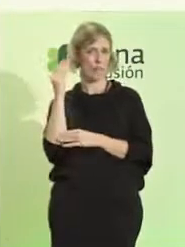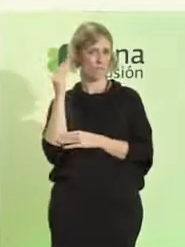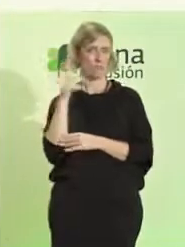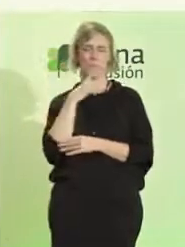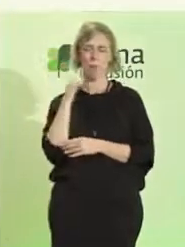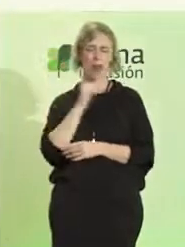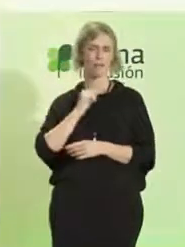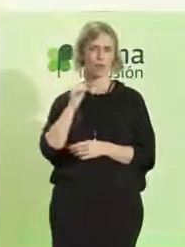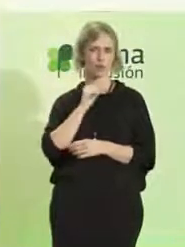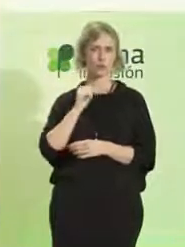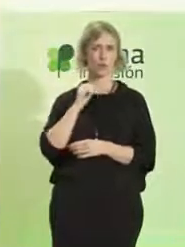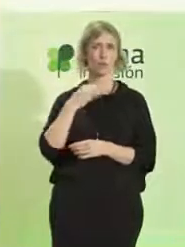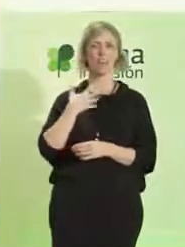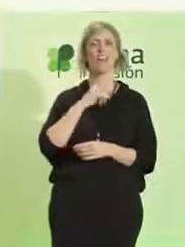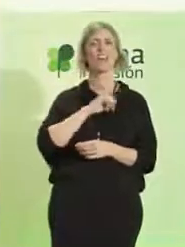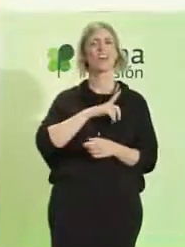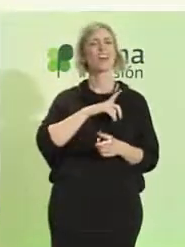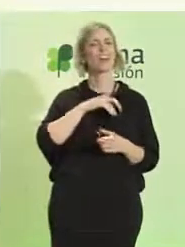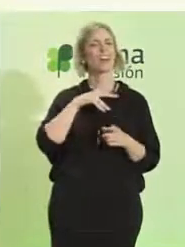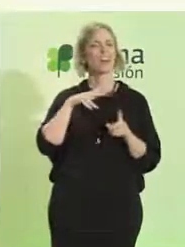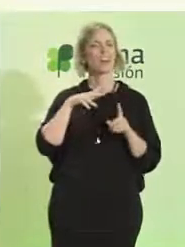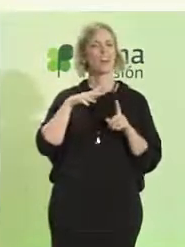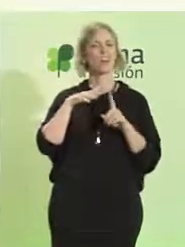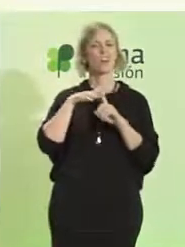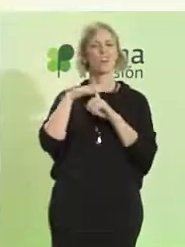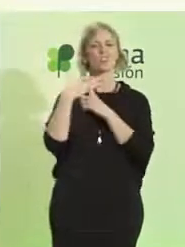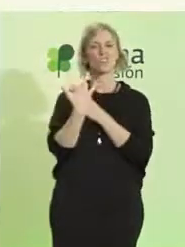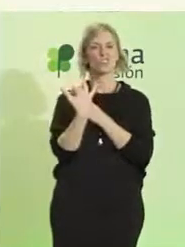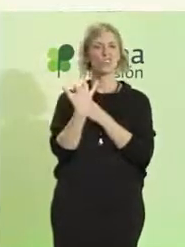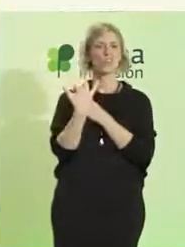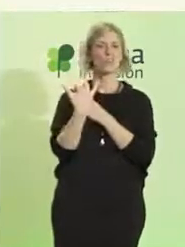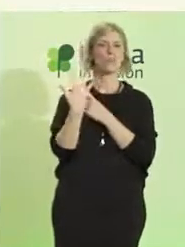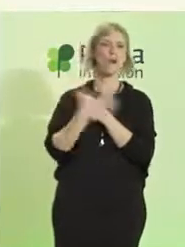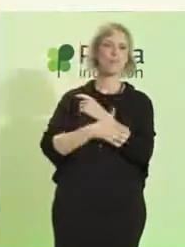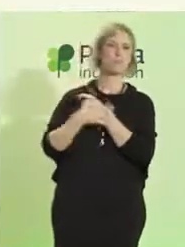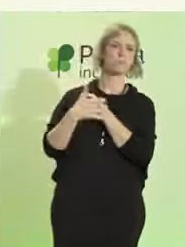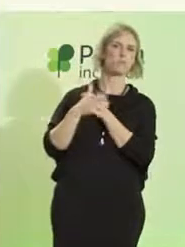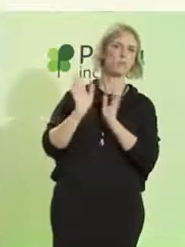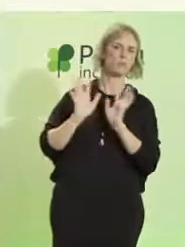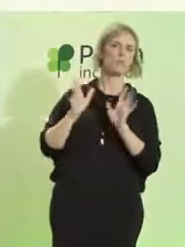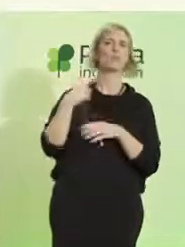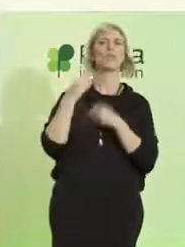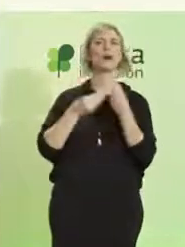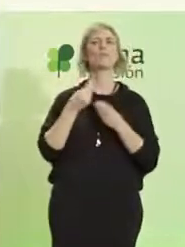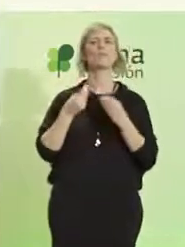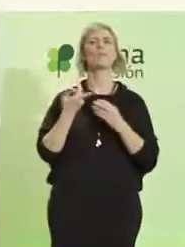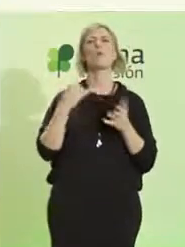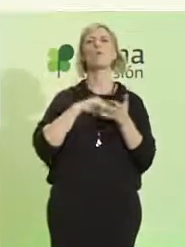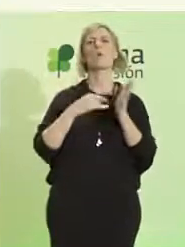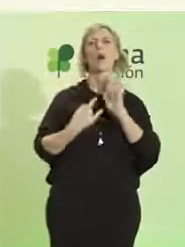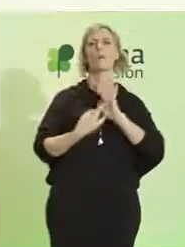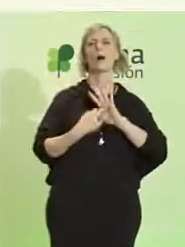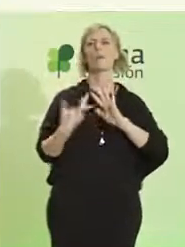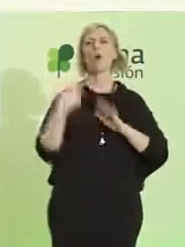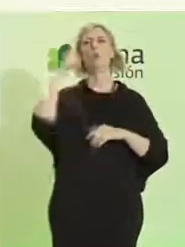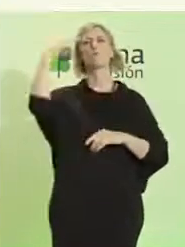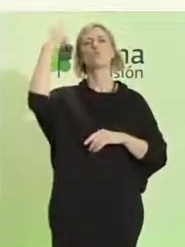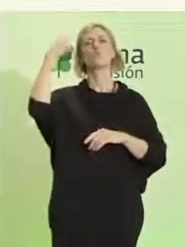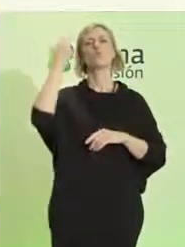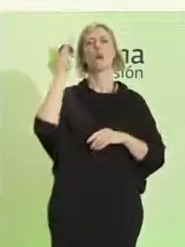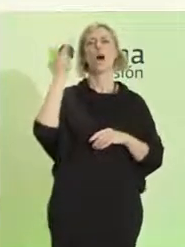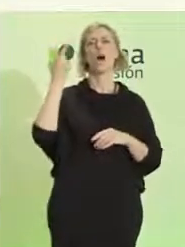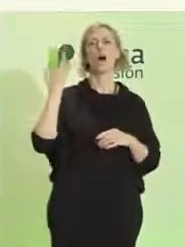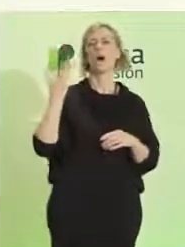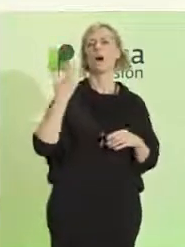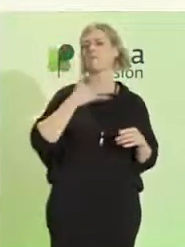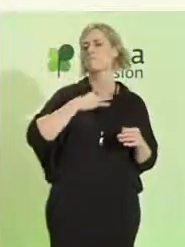contextos vulnerabilizados. Y hacemos programas, que coordina además GIE, de cultura urbana, reggaeton, trap, producción